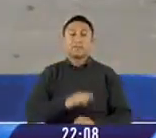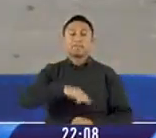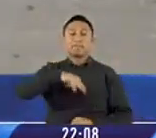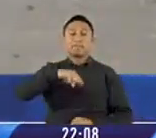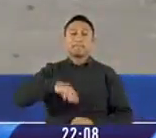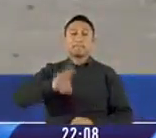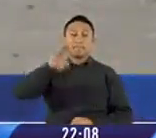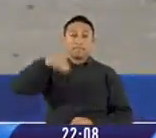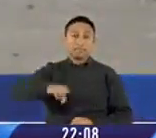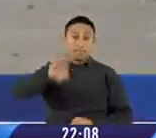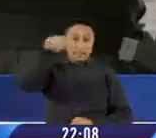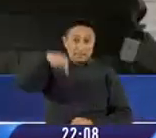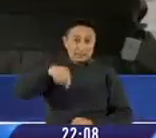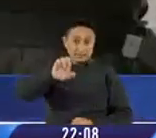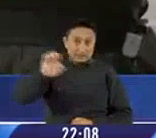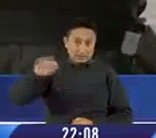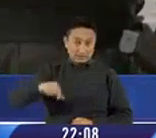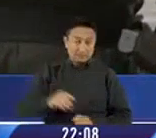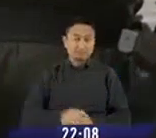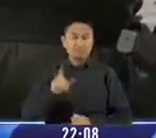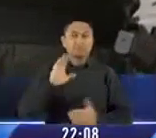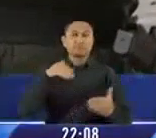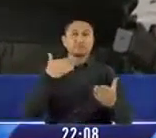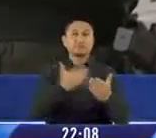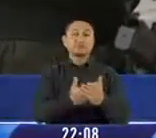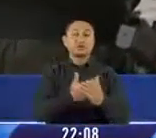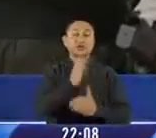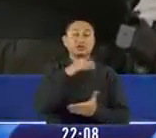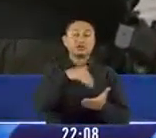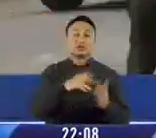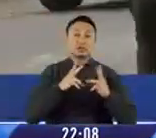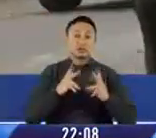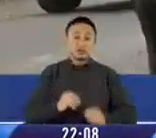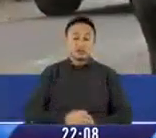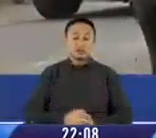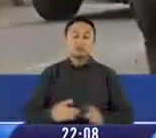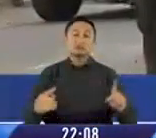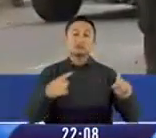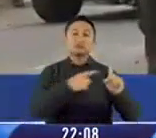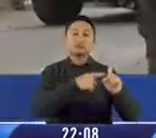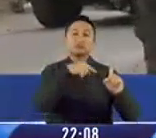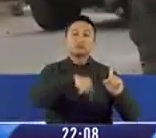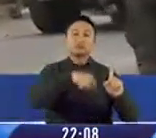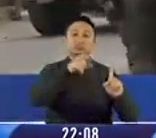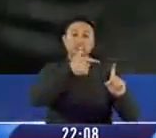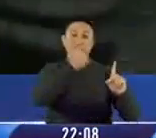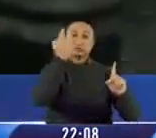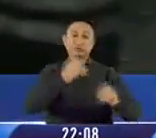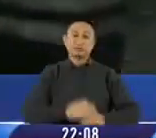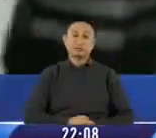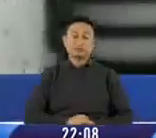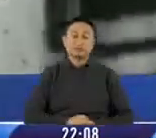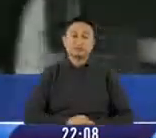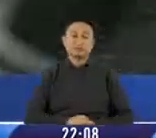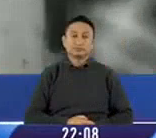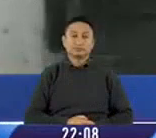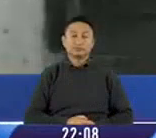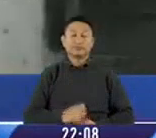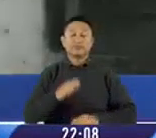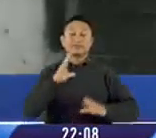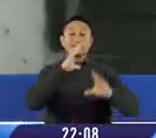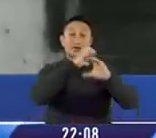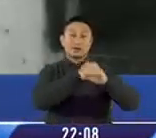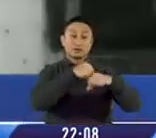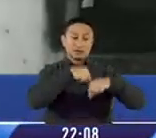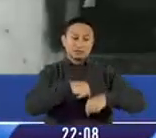Este. Varios sujetos llegaron hasta un subcentro médico y le dispararon a un ciudadano. Mientras que por la noche